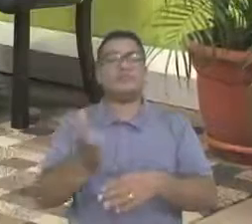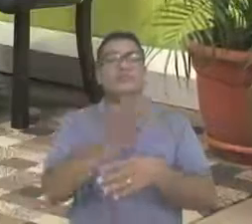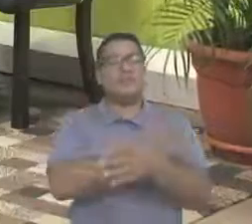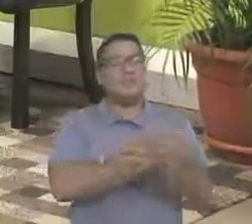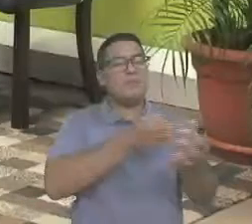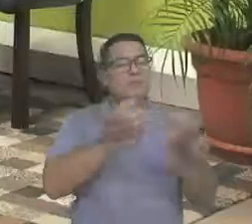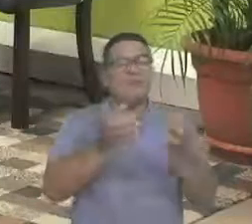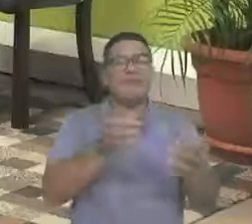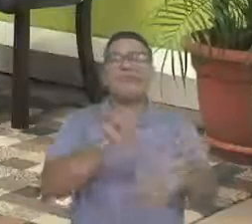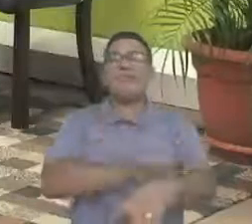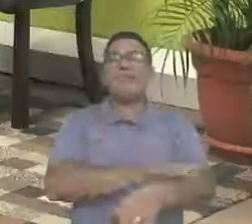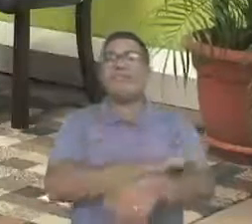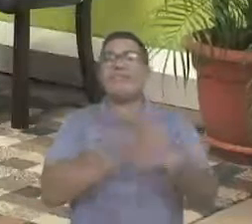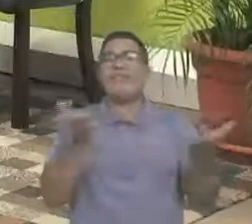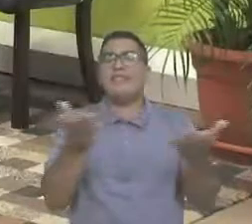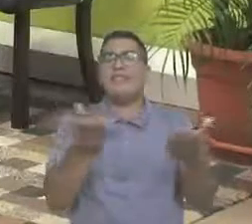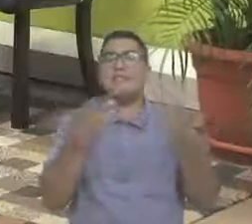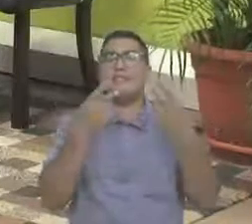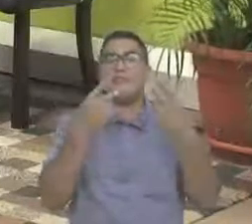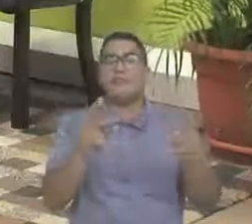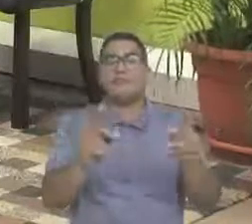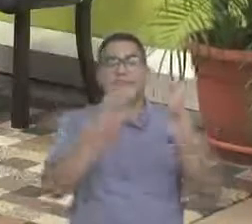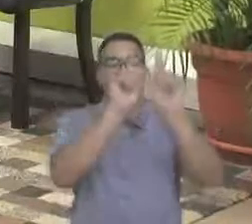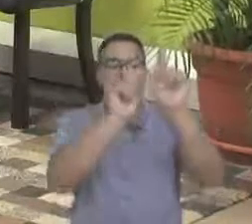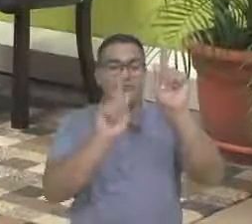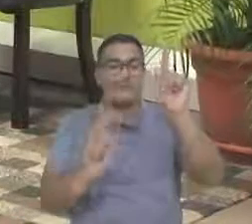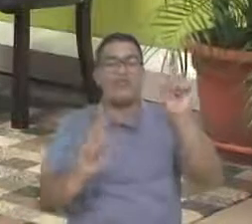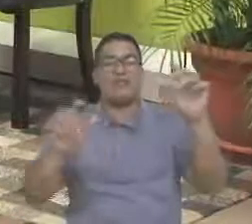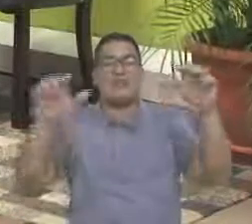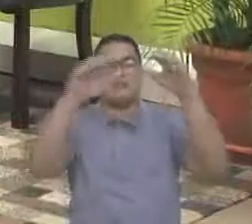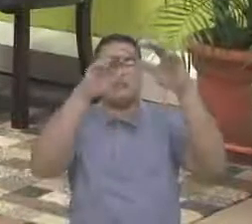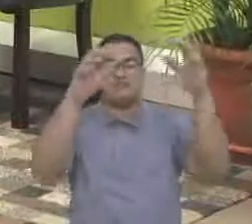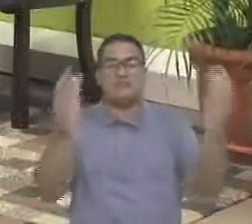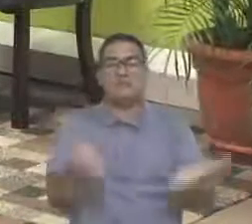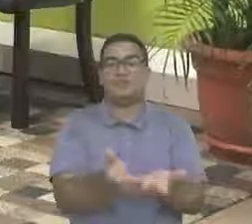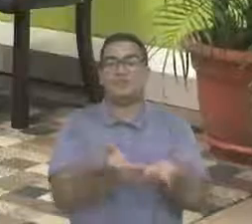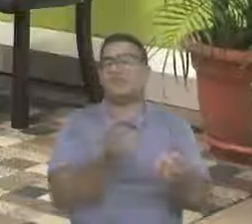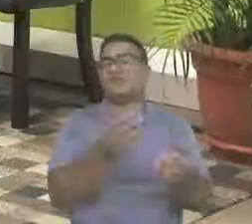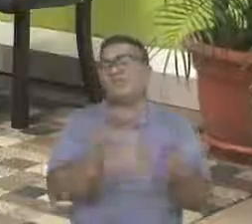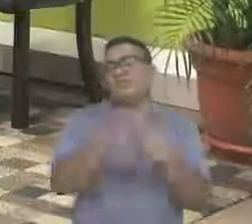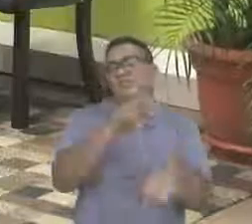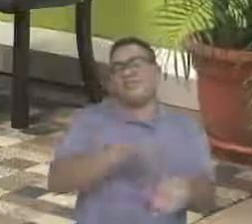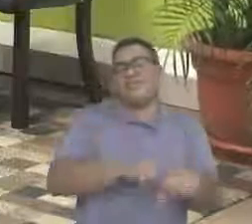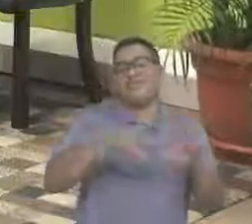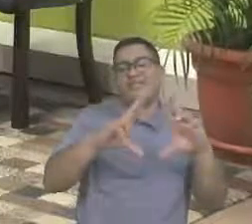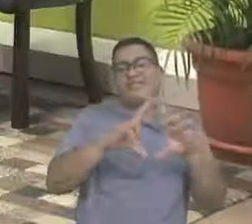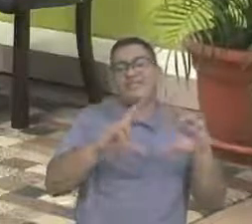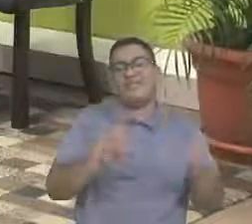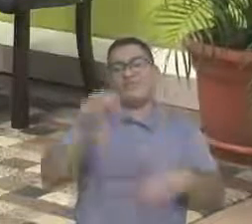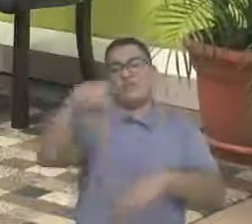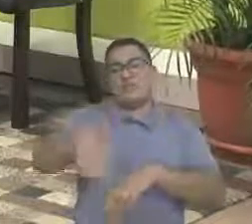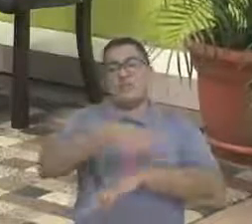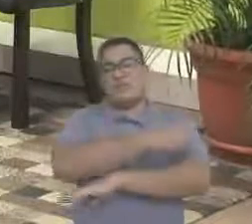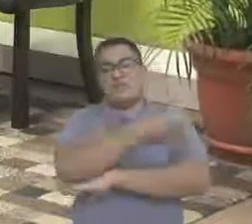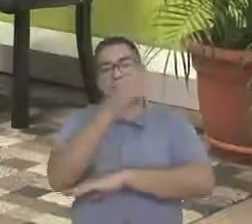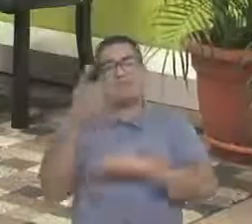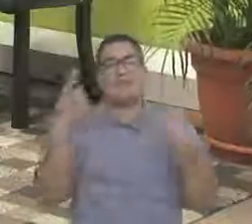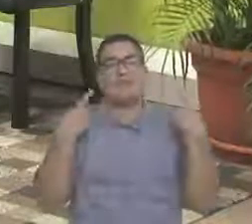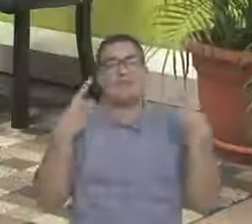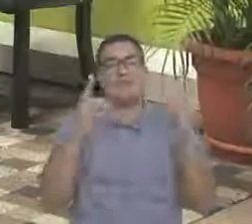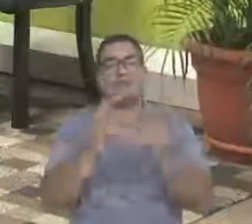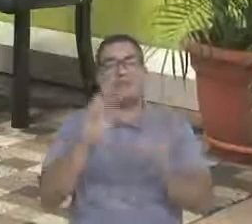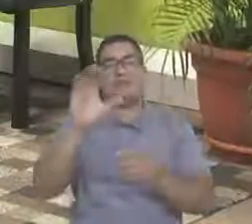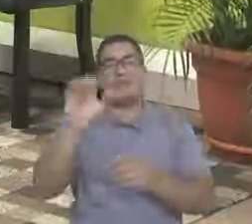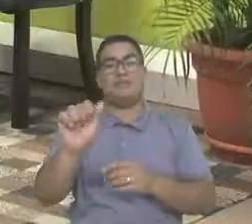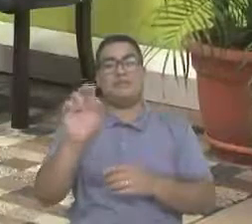síntomas, pero ¿cómo están estas estadísticas a nivel nacional? Hoy la doctora Cano, que es la encargada de